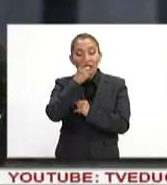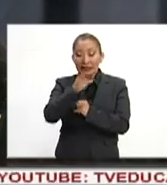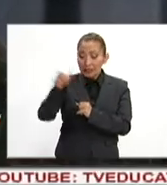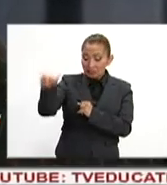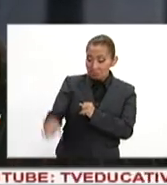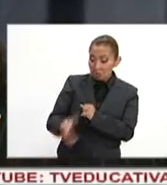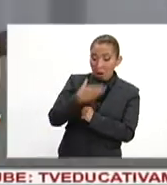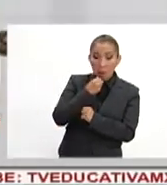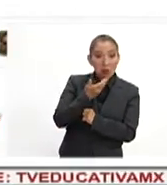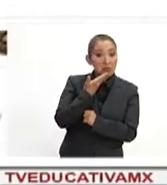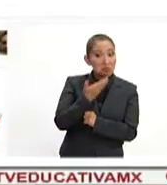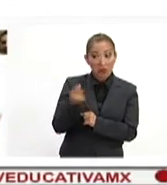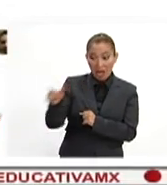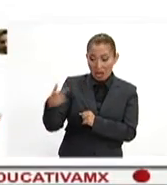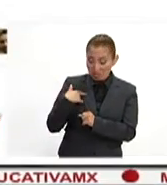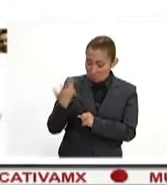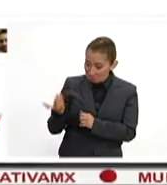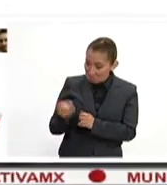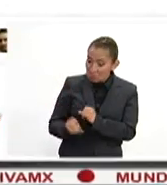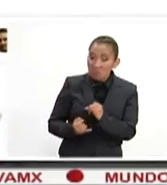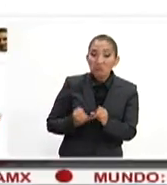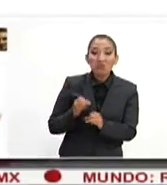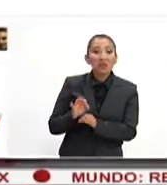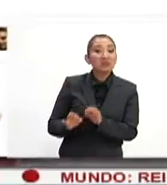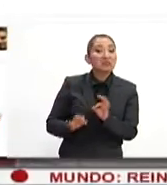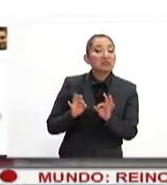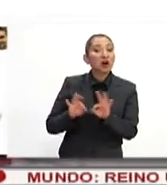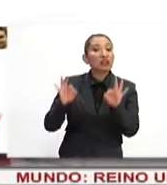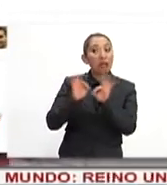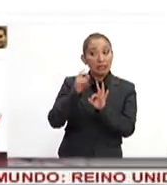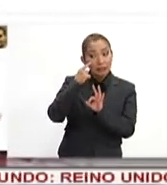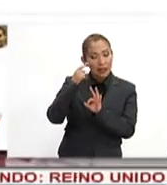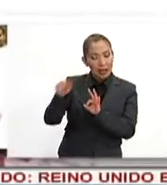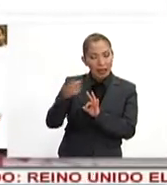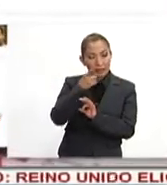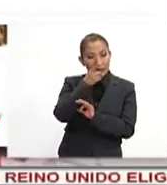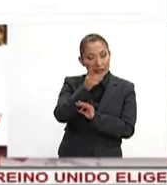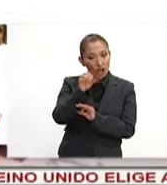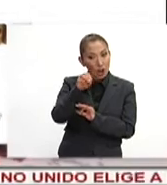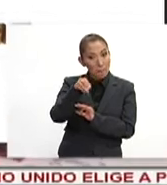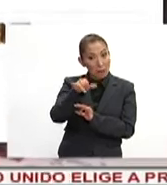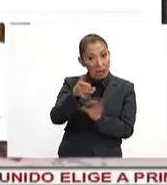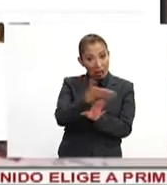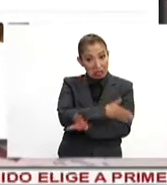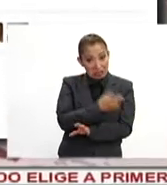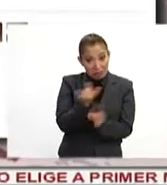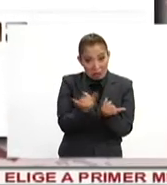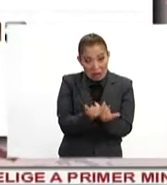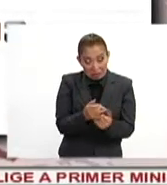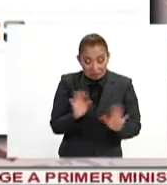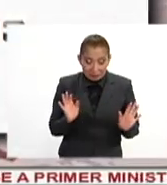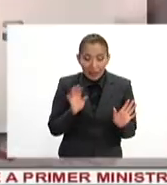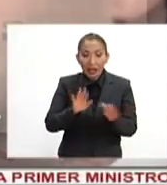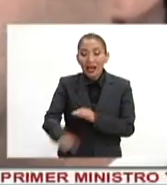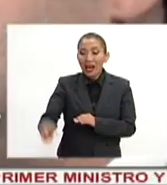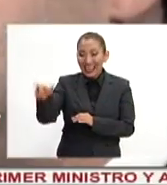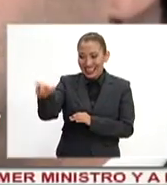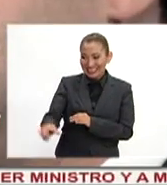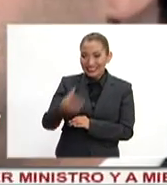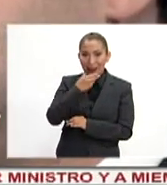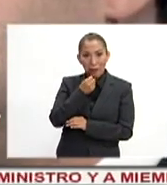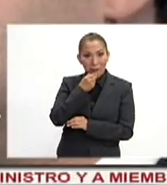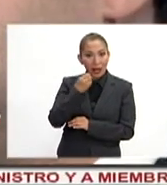Wray es un hombre con credenciales impecables. Ojo, también así se expresó de Comey. Christopher Wray es un